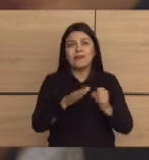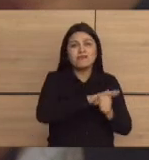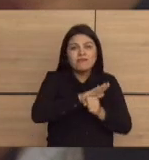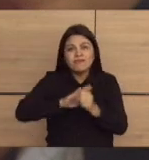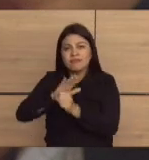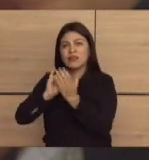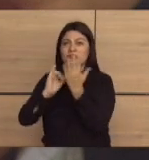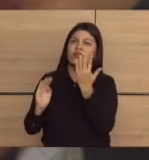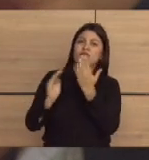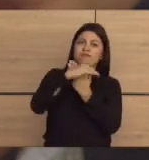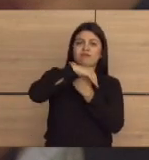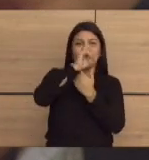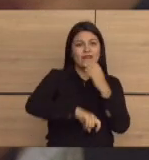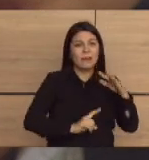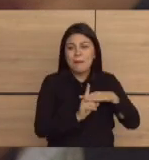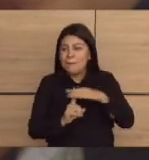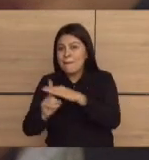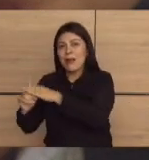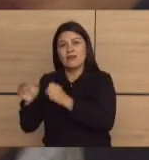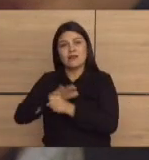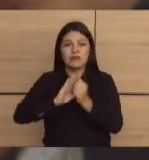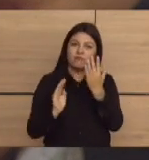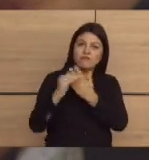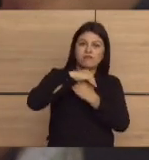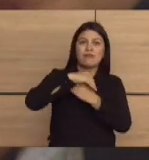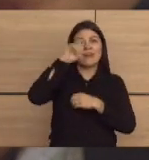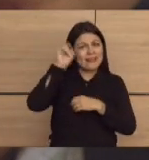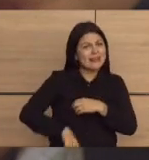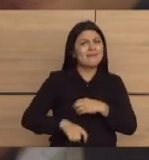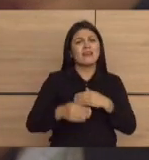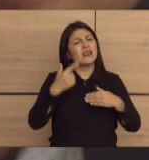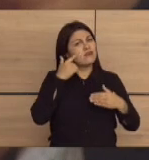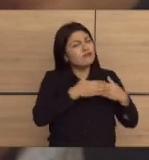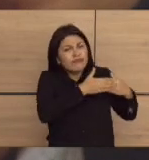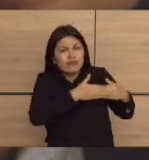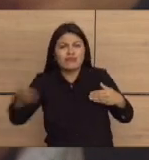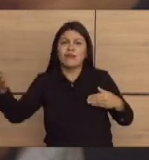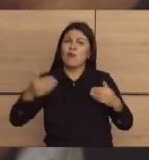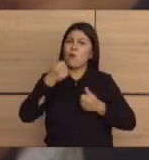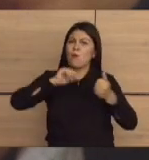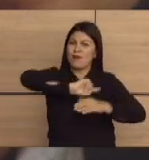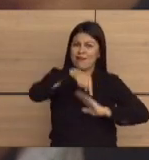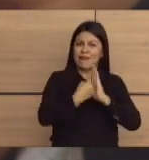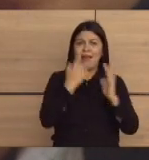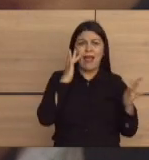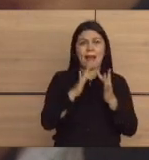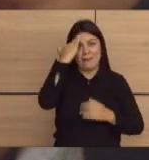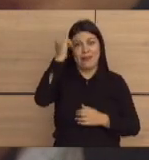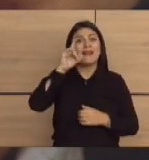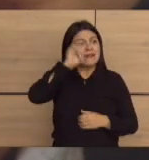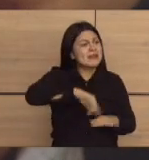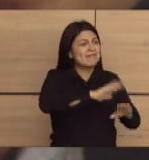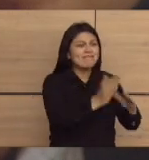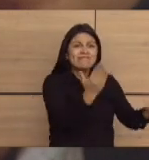solamente compartimentada, sino que se vaya enseñando a lo largo de todo el ciclo académico, invitando a los mismos docentes en